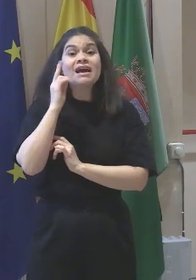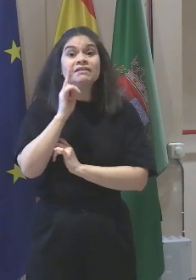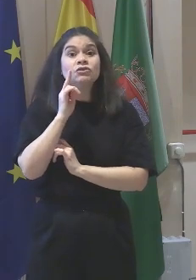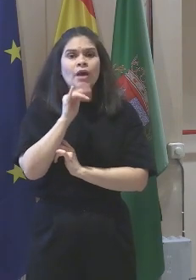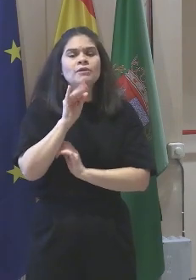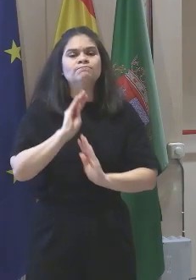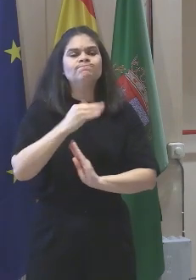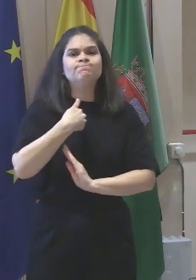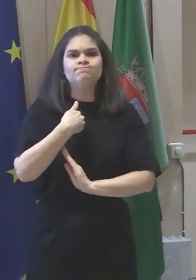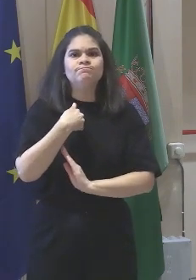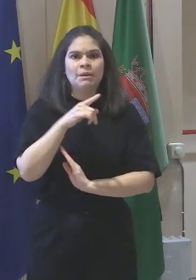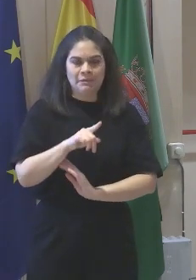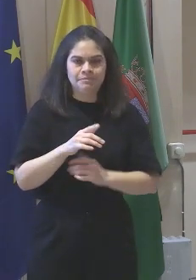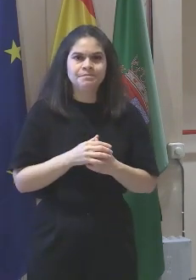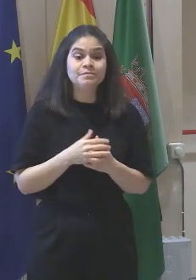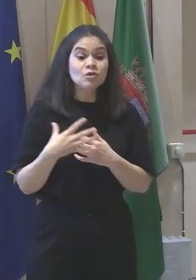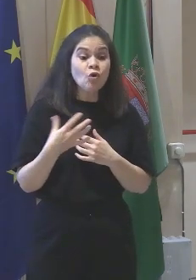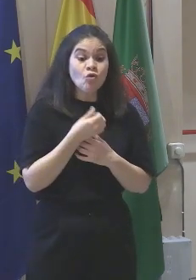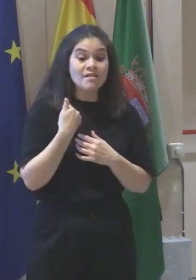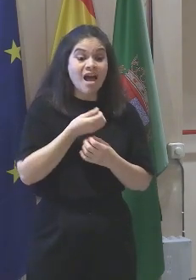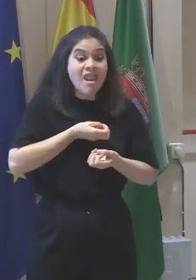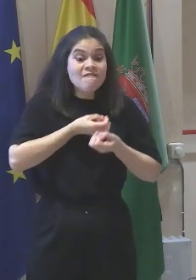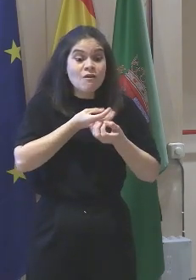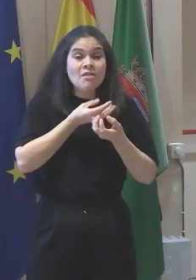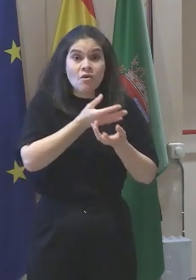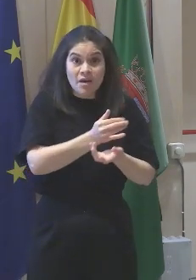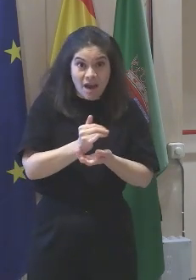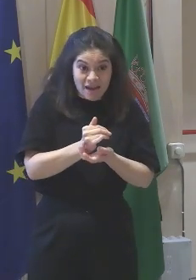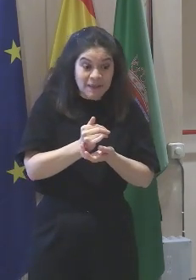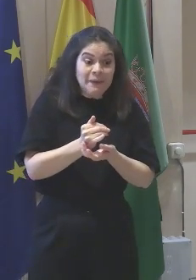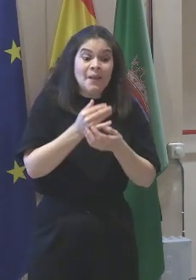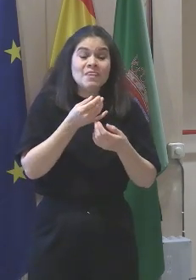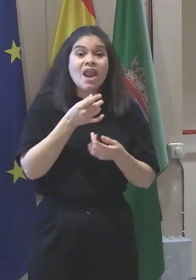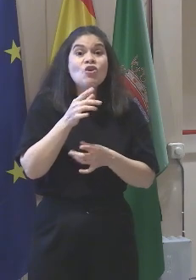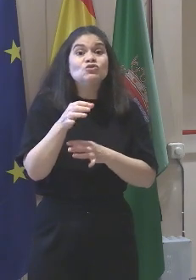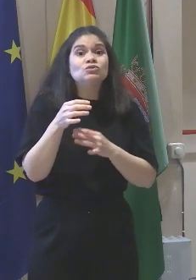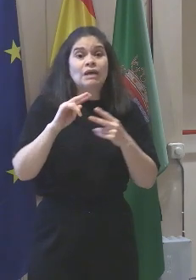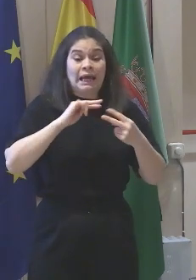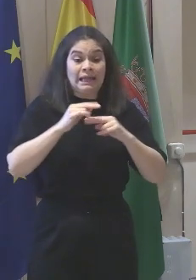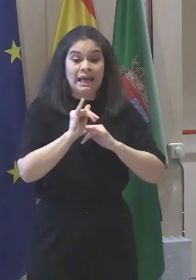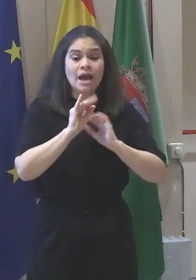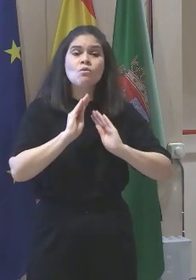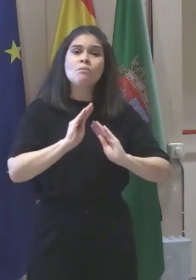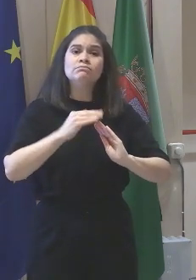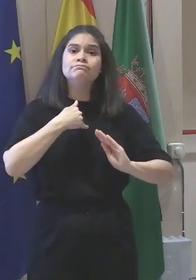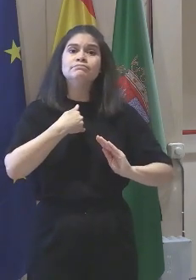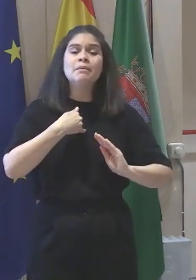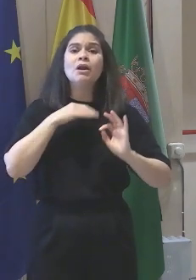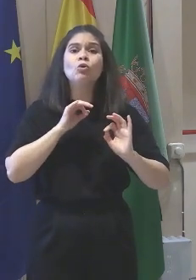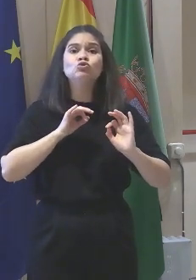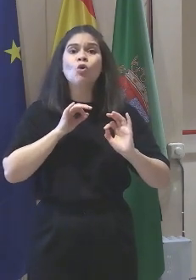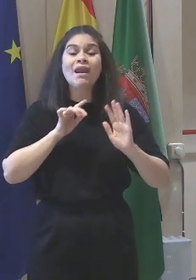tienen un papel. Entonces, con toda esta información de los genes que tienen un papel en el desarrollo